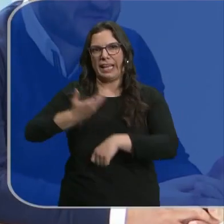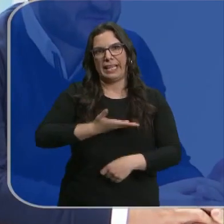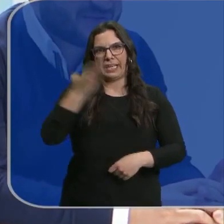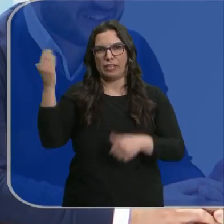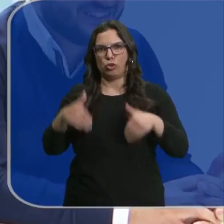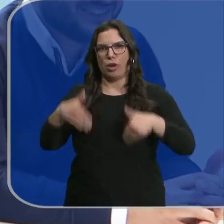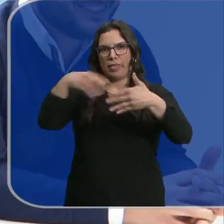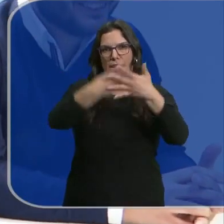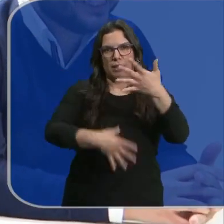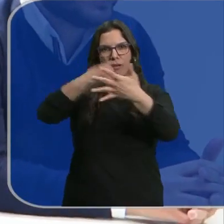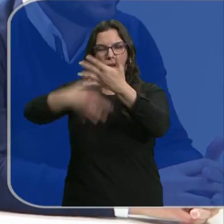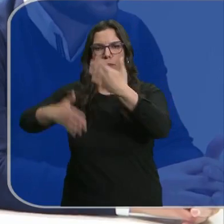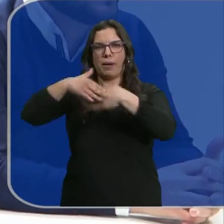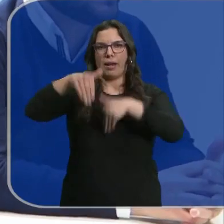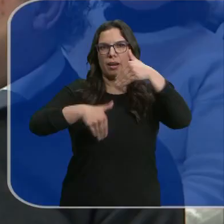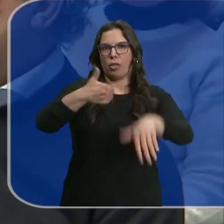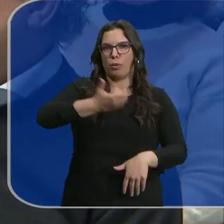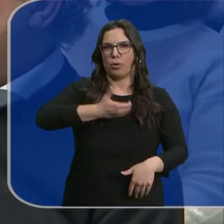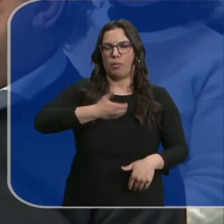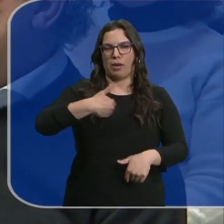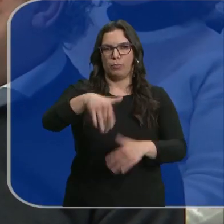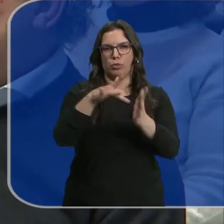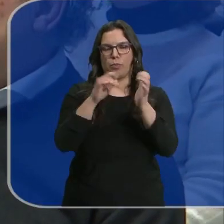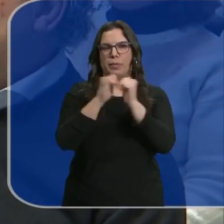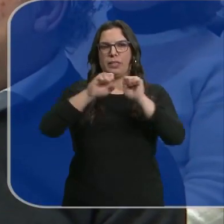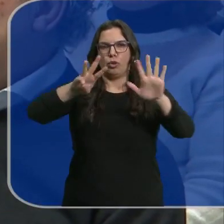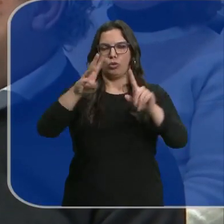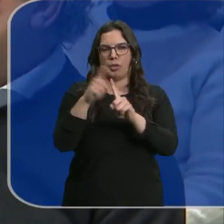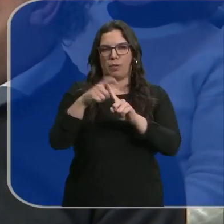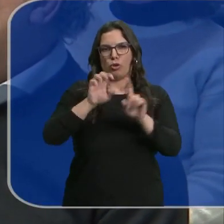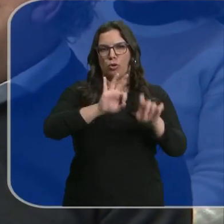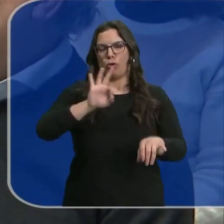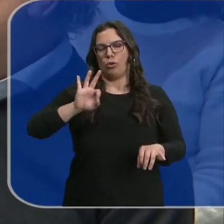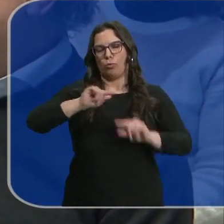candidaturas a las elecciones municipales del 28M en la provincia.